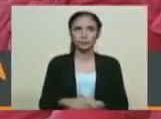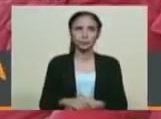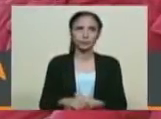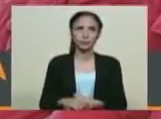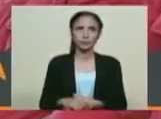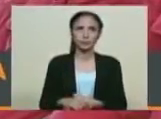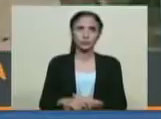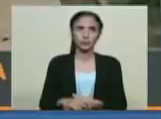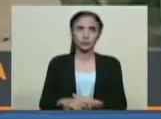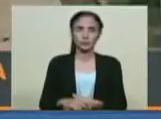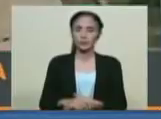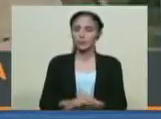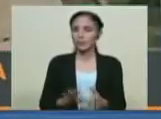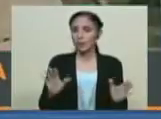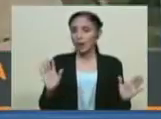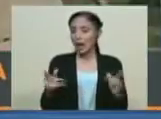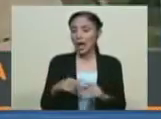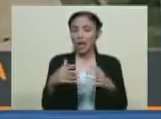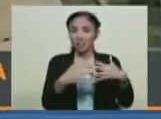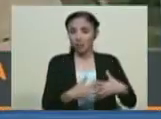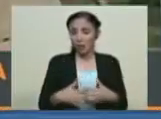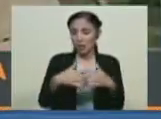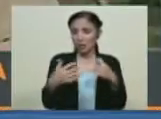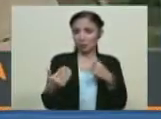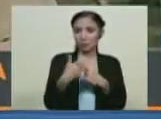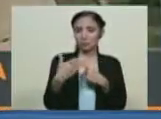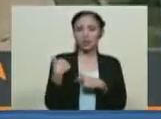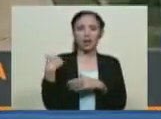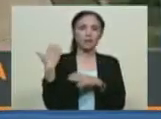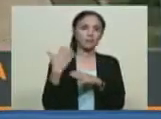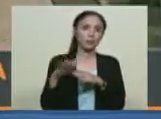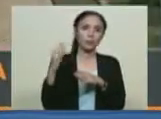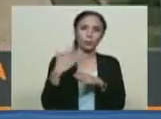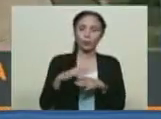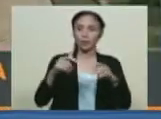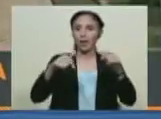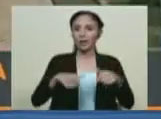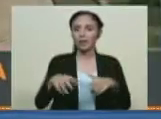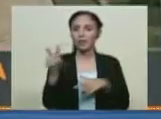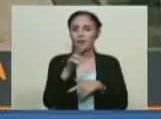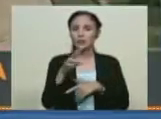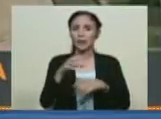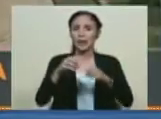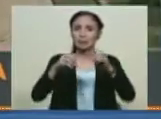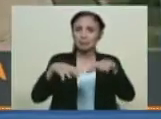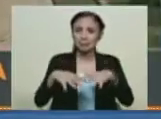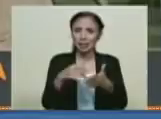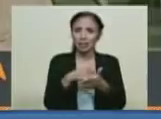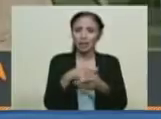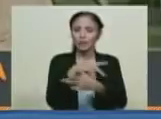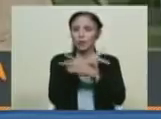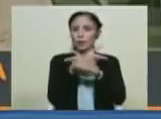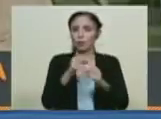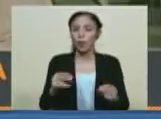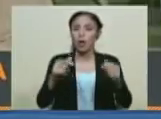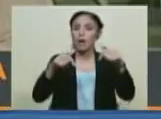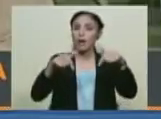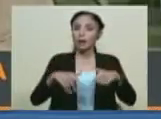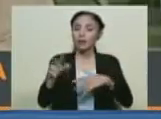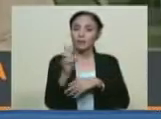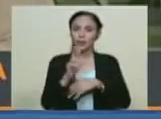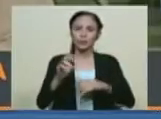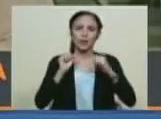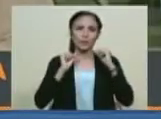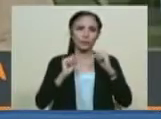Así que de Occidente podrán atacar lo que quieran. A Venezuela no la para nadie. En este mundo multipolar que ha surgido,